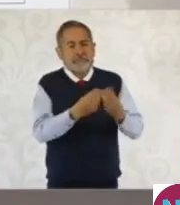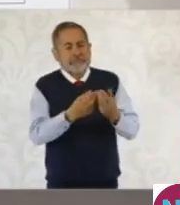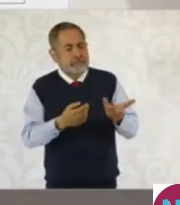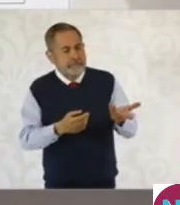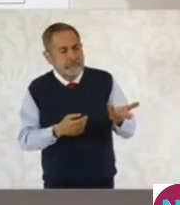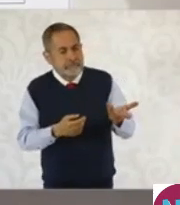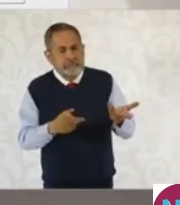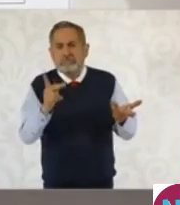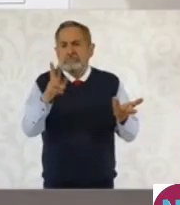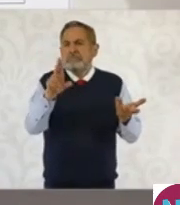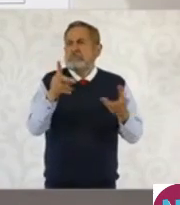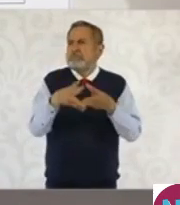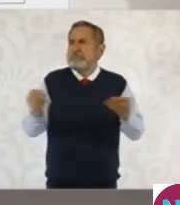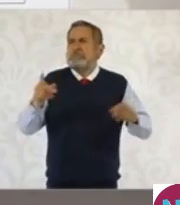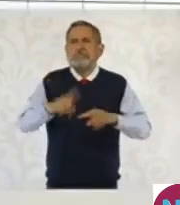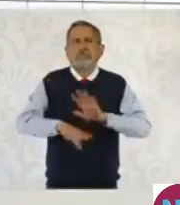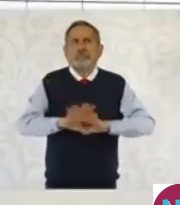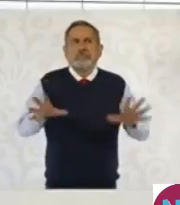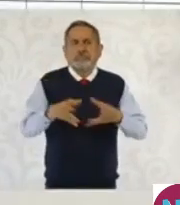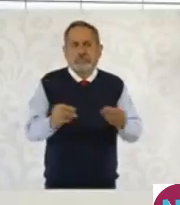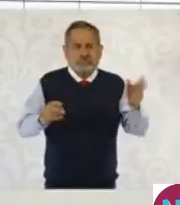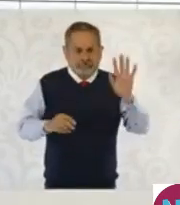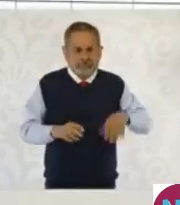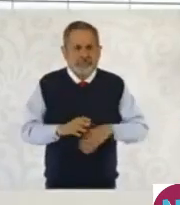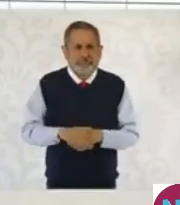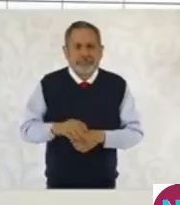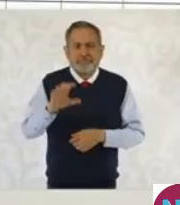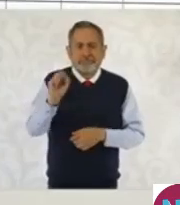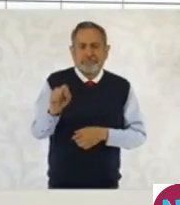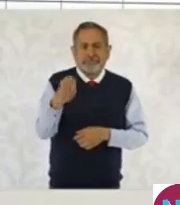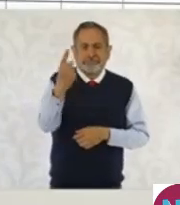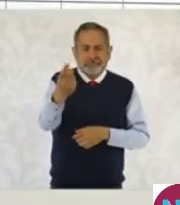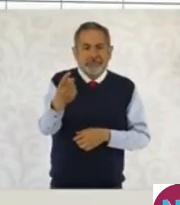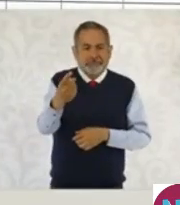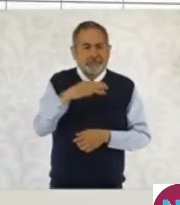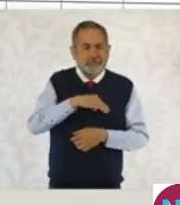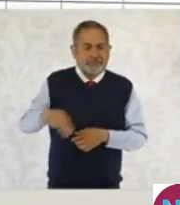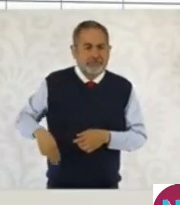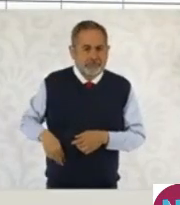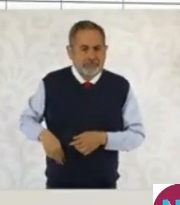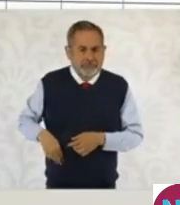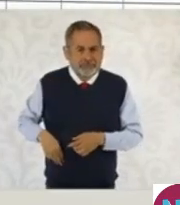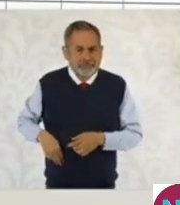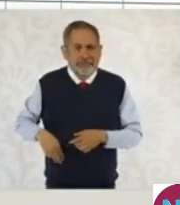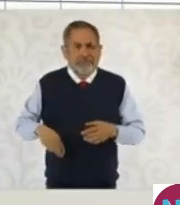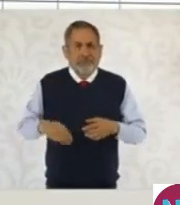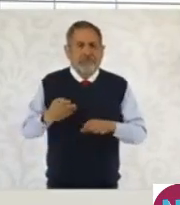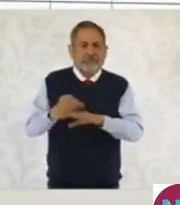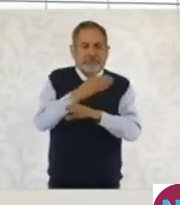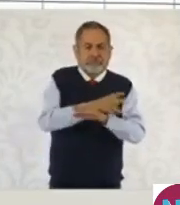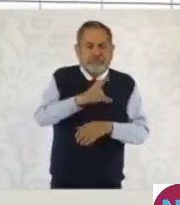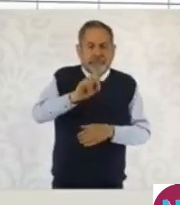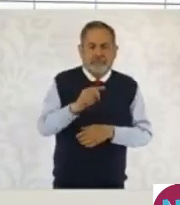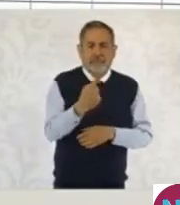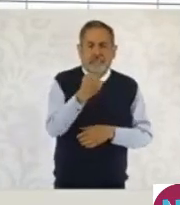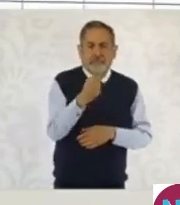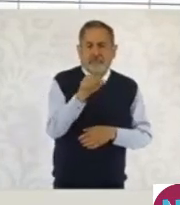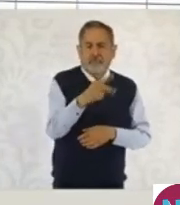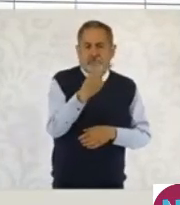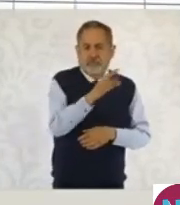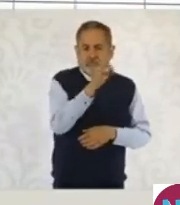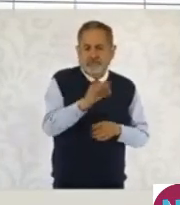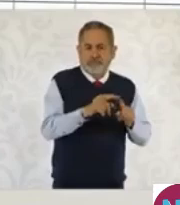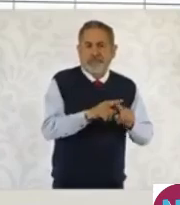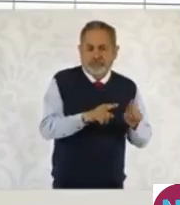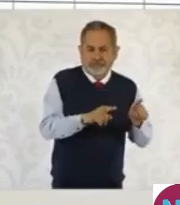Bueno, PRD ya no existe, ¿verdad? 61 municipios y gobernaban 31.2% de